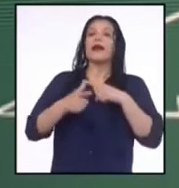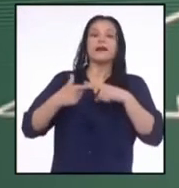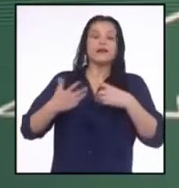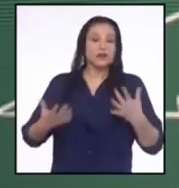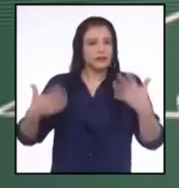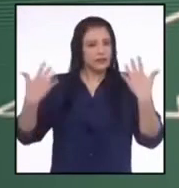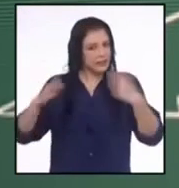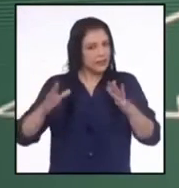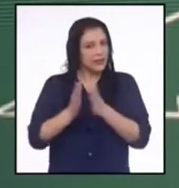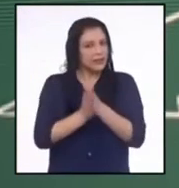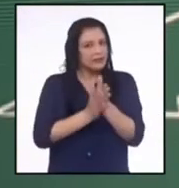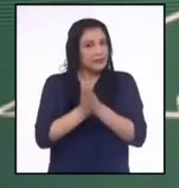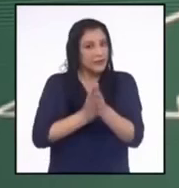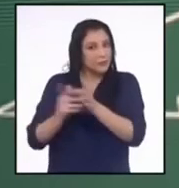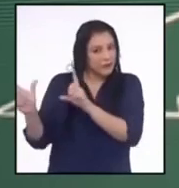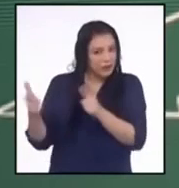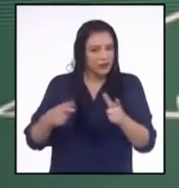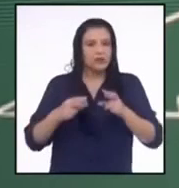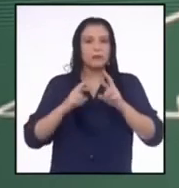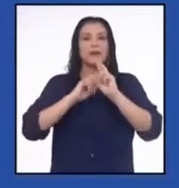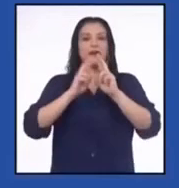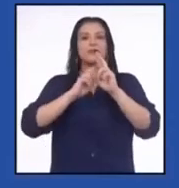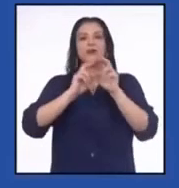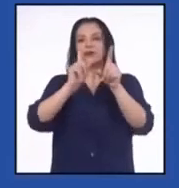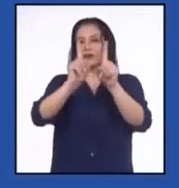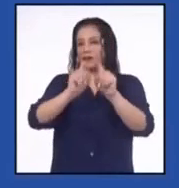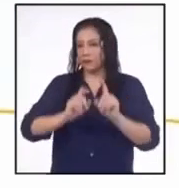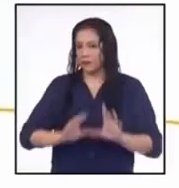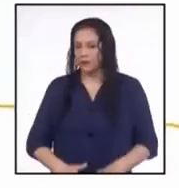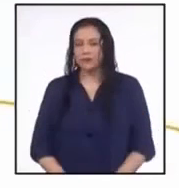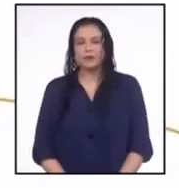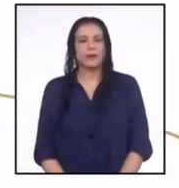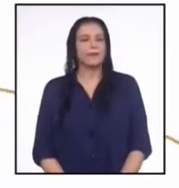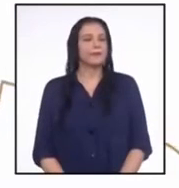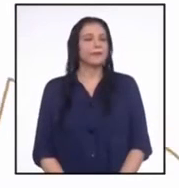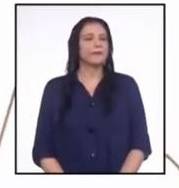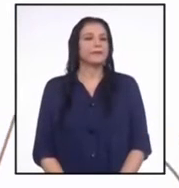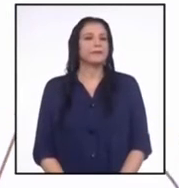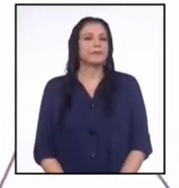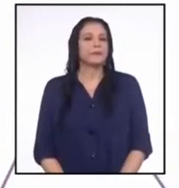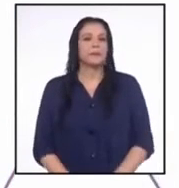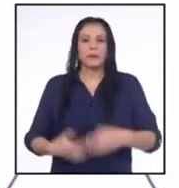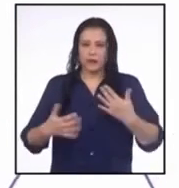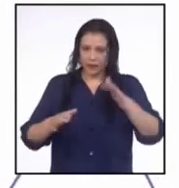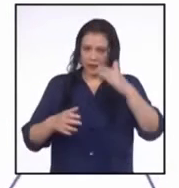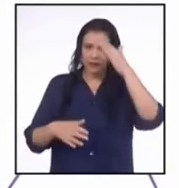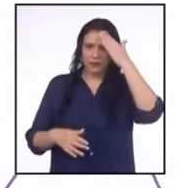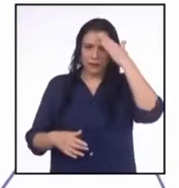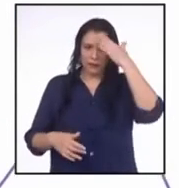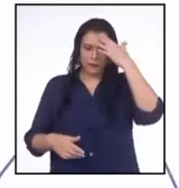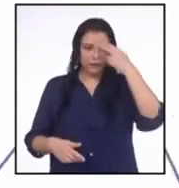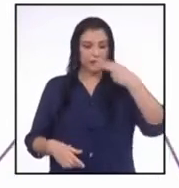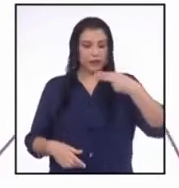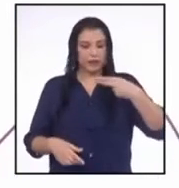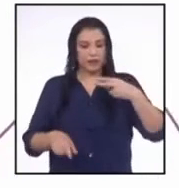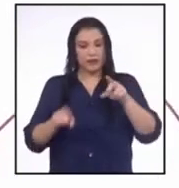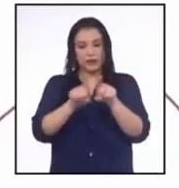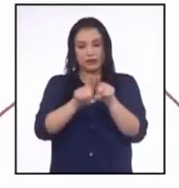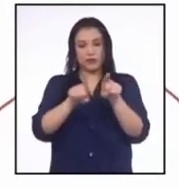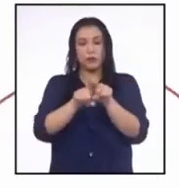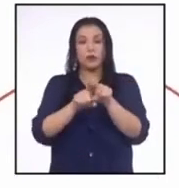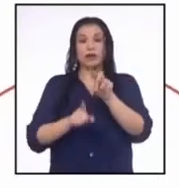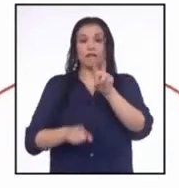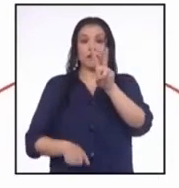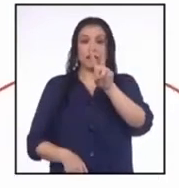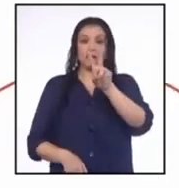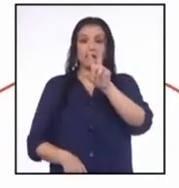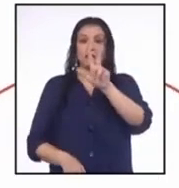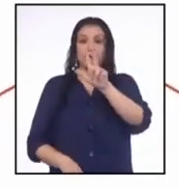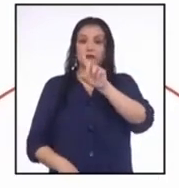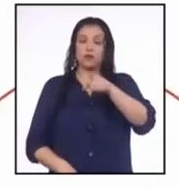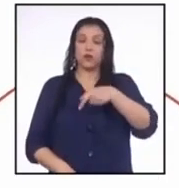Entonces, ¿ya estamos listos para responder la pregunta? Ya sabemos que h es igual a